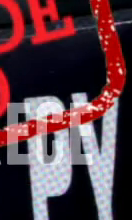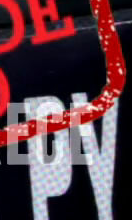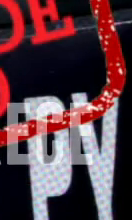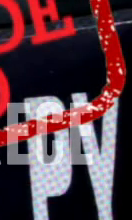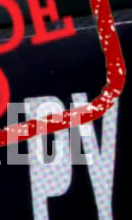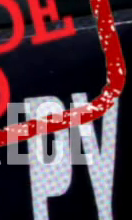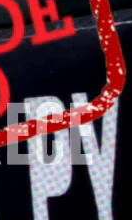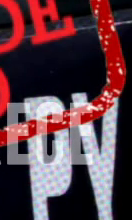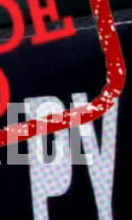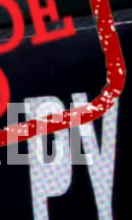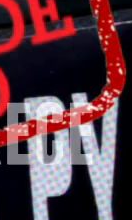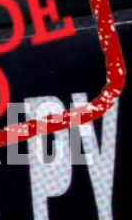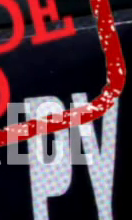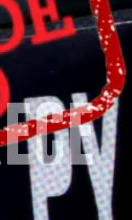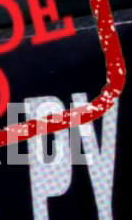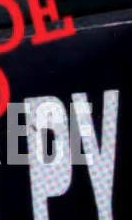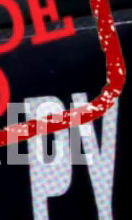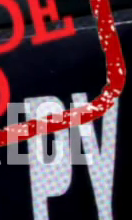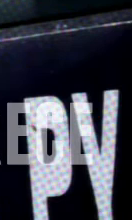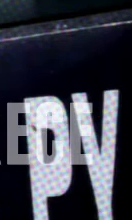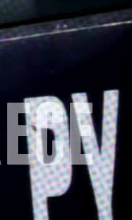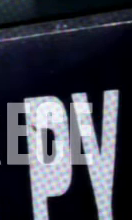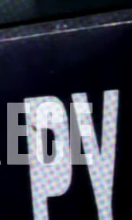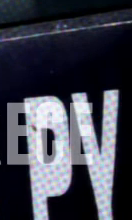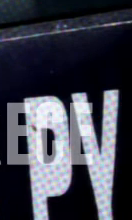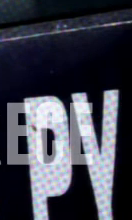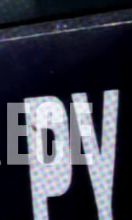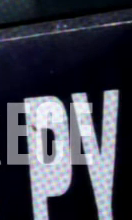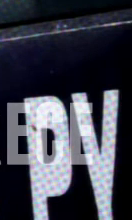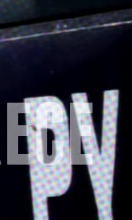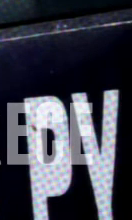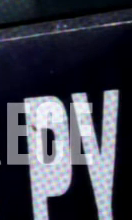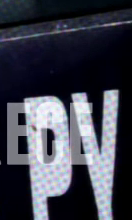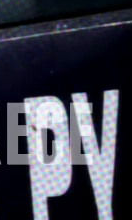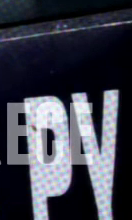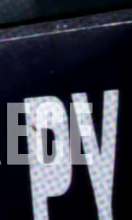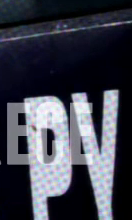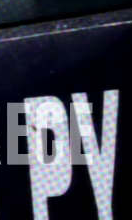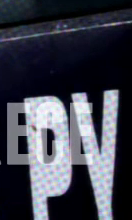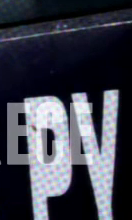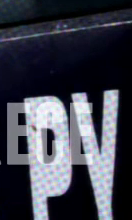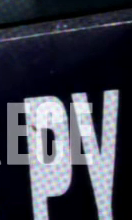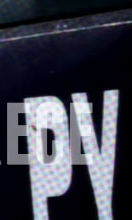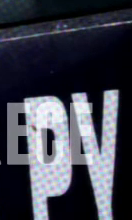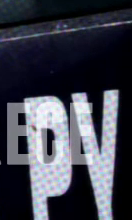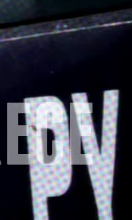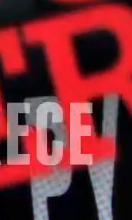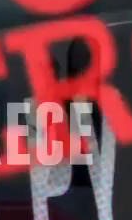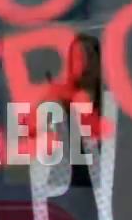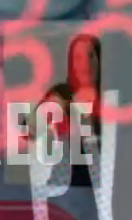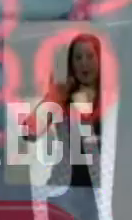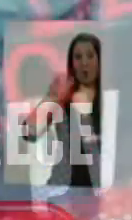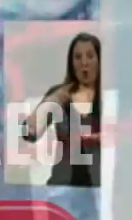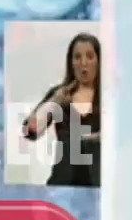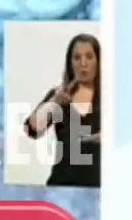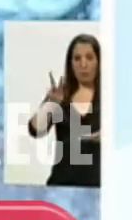dijo Fariña, entre otras que la justicia está averiguando, son ciertas. Ahí sabremos cuál es la complicación. La verdad que la tentación es prejuzgar, y